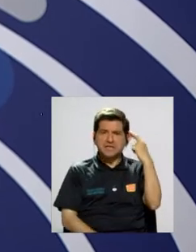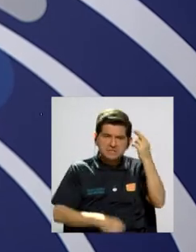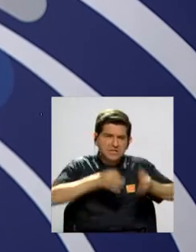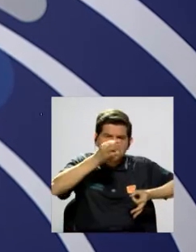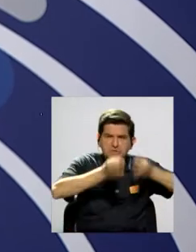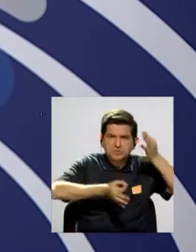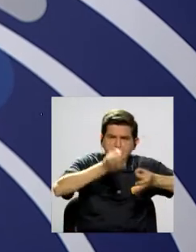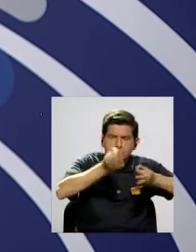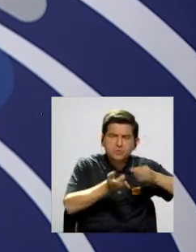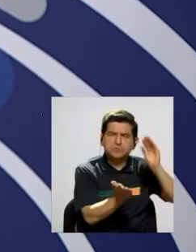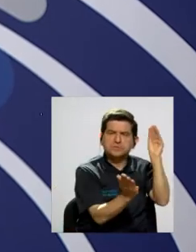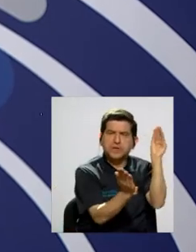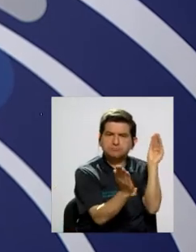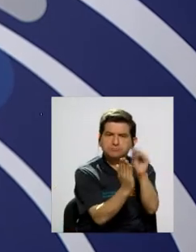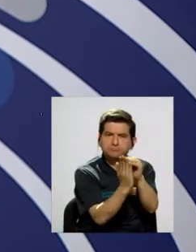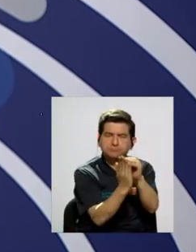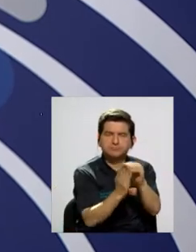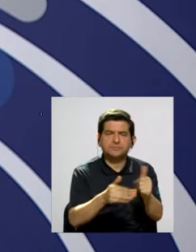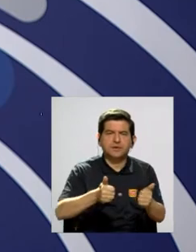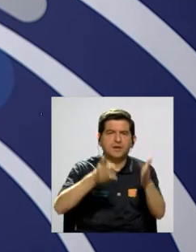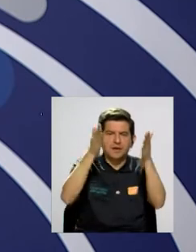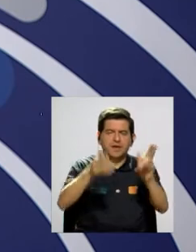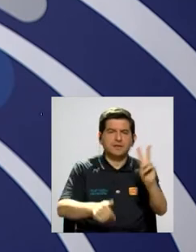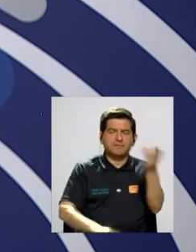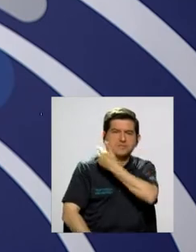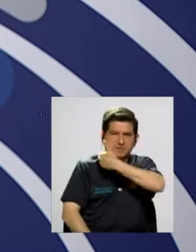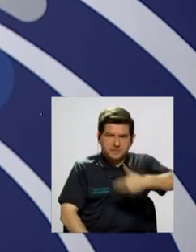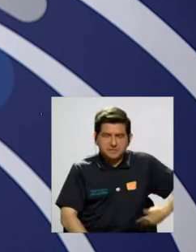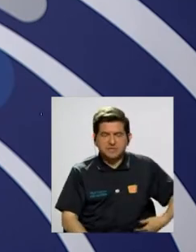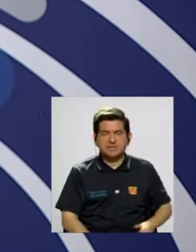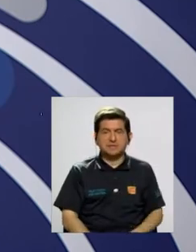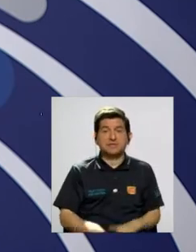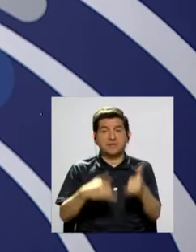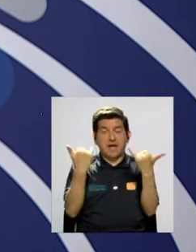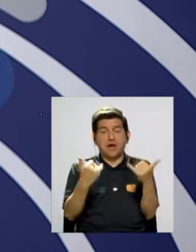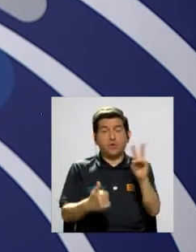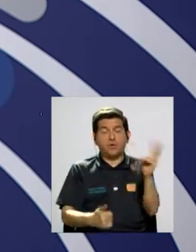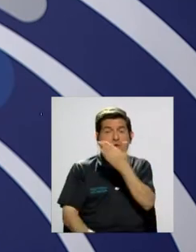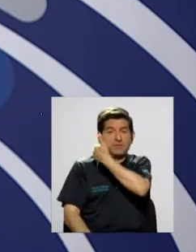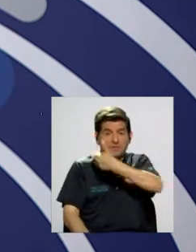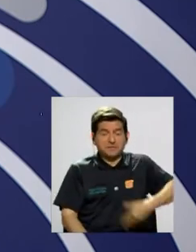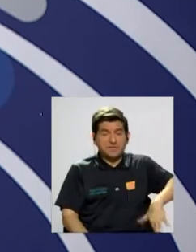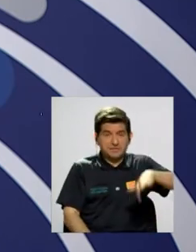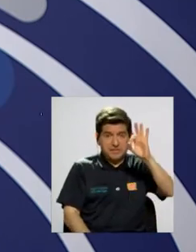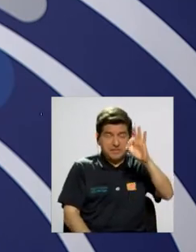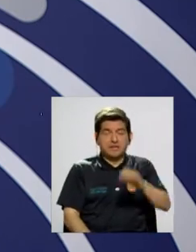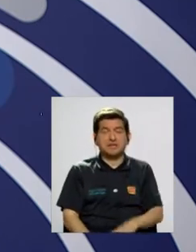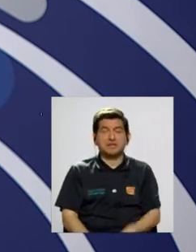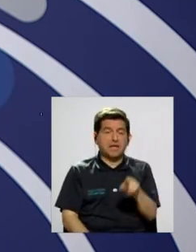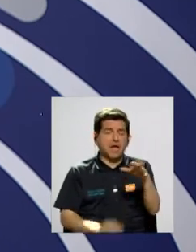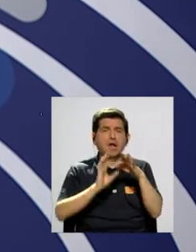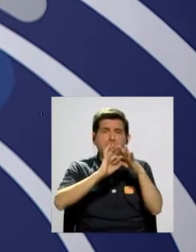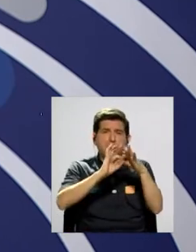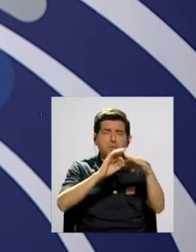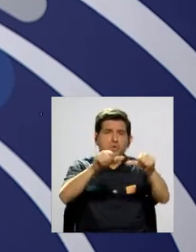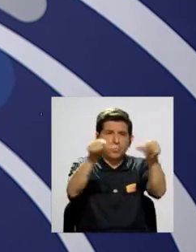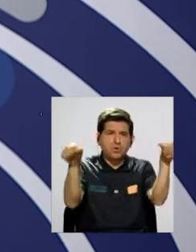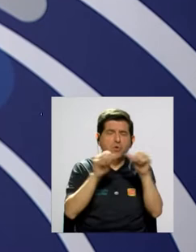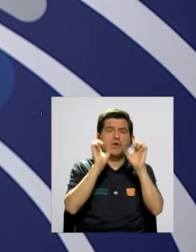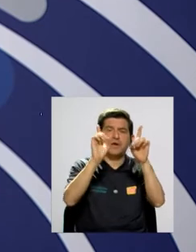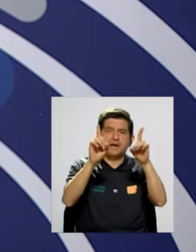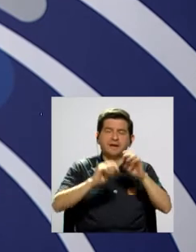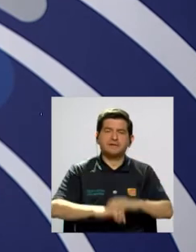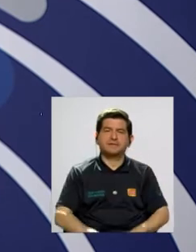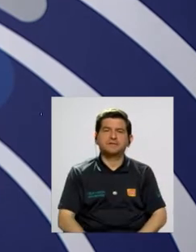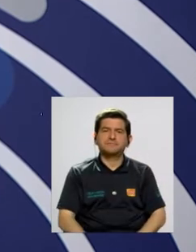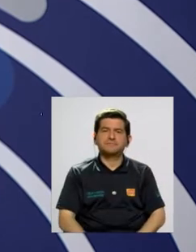de que del candidato a la vicepresidencia, ahora el vicepresidente electo, por su fuerte vínculo con el sector educativo,